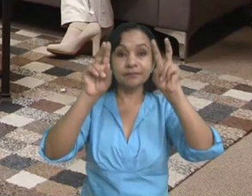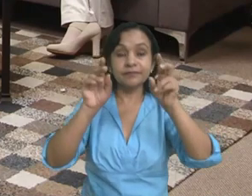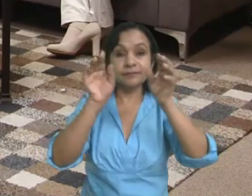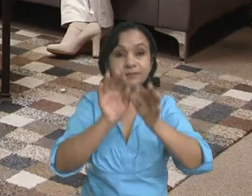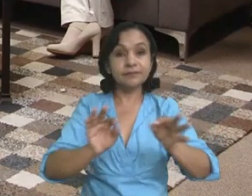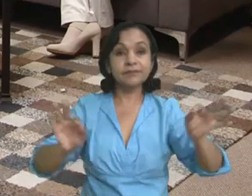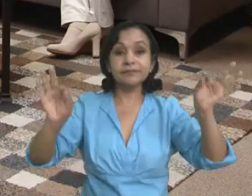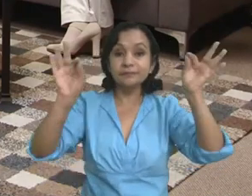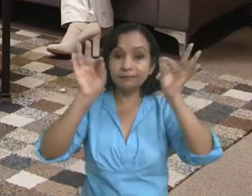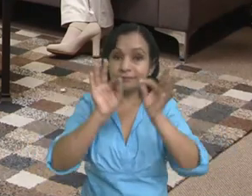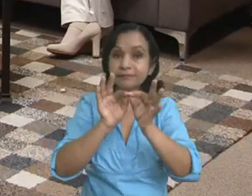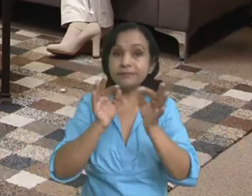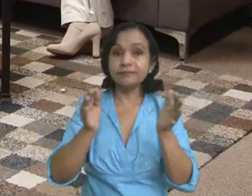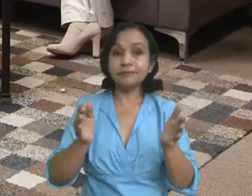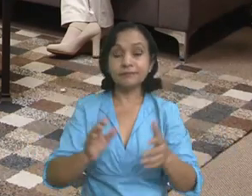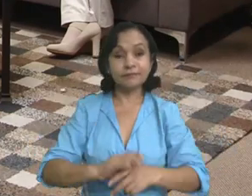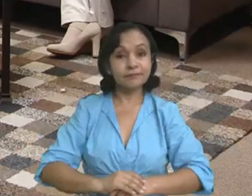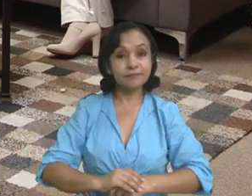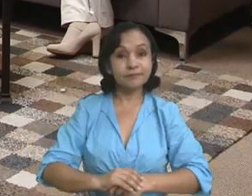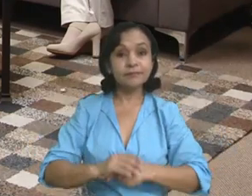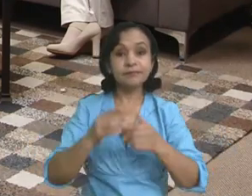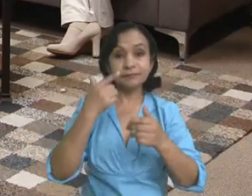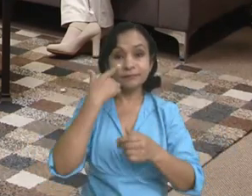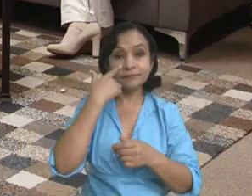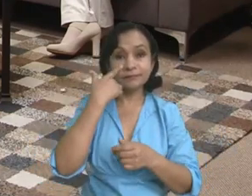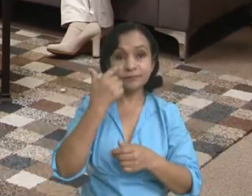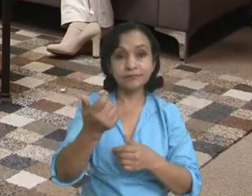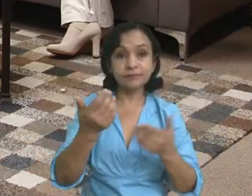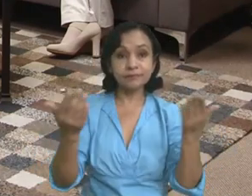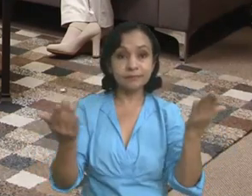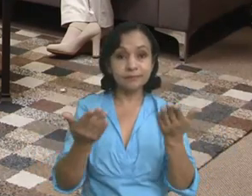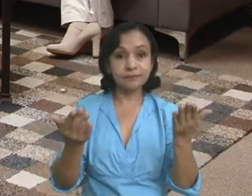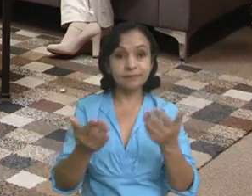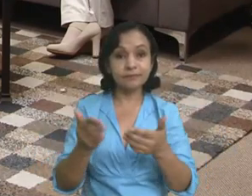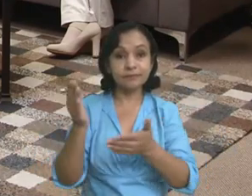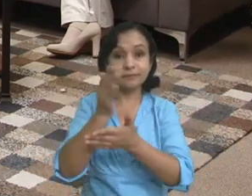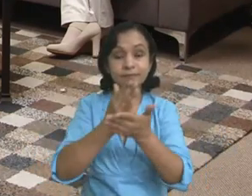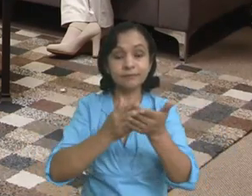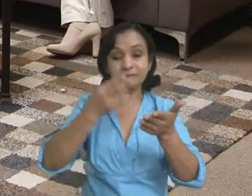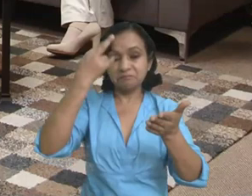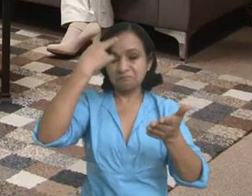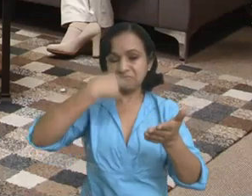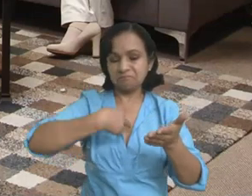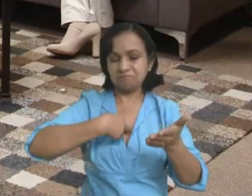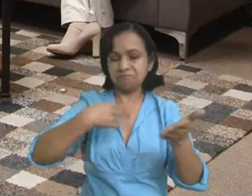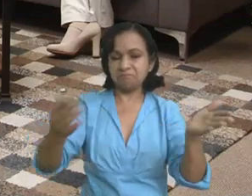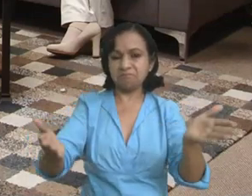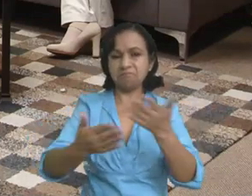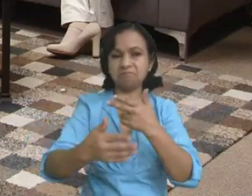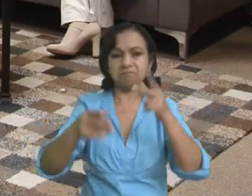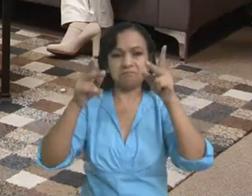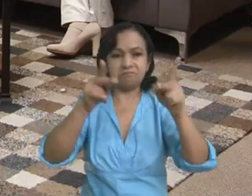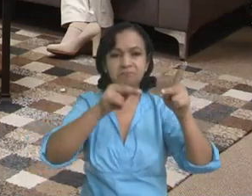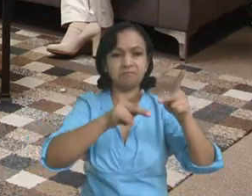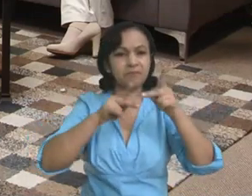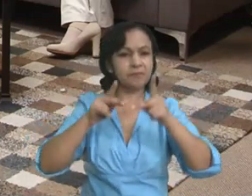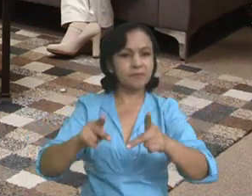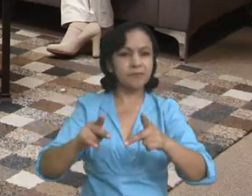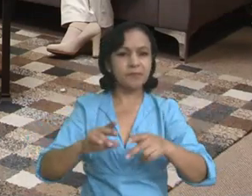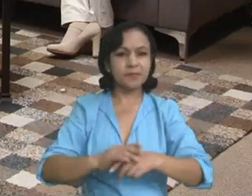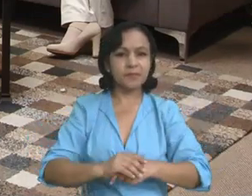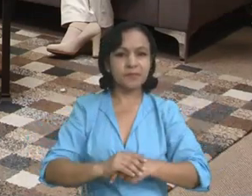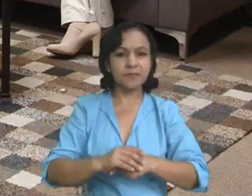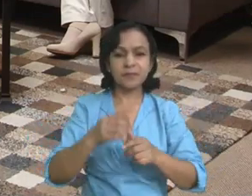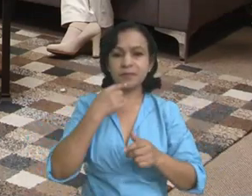porque realmente, como ya conocemos, a veces la irresponsabilidad de decir algo, de meterse